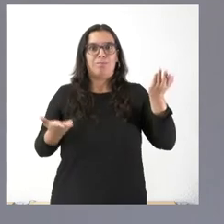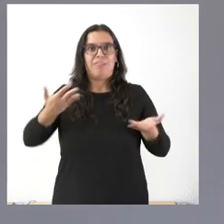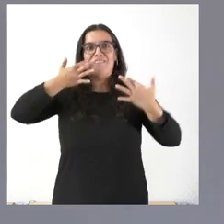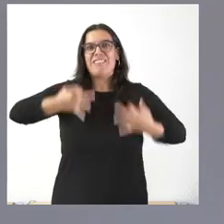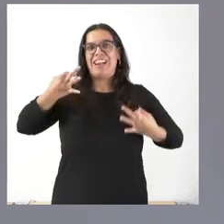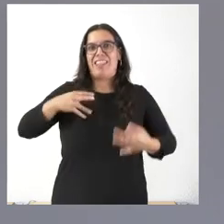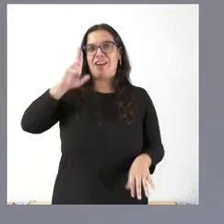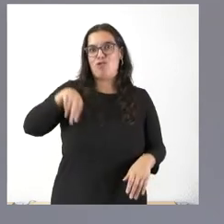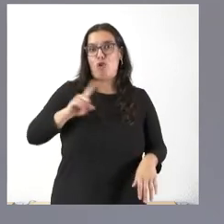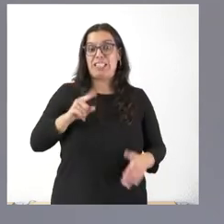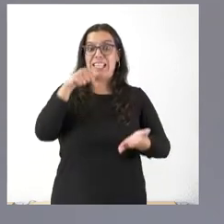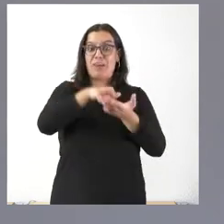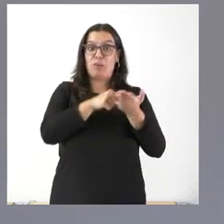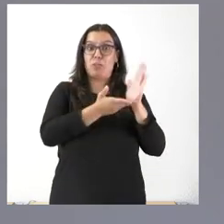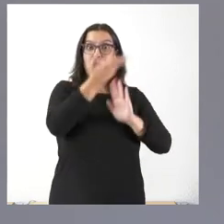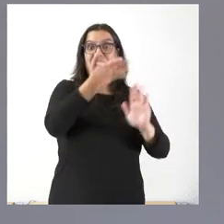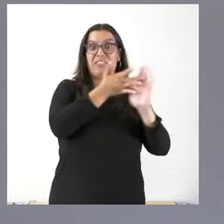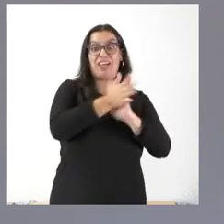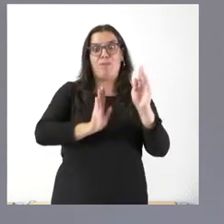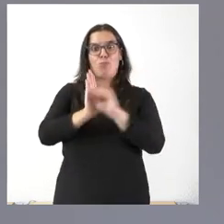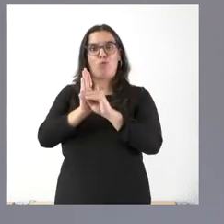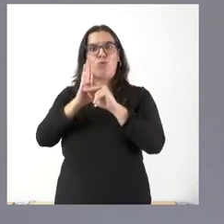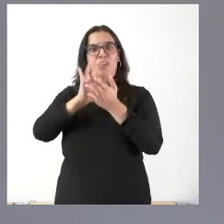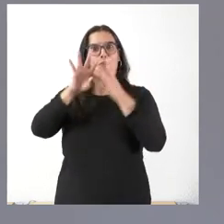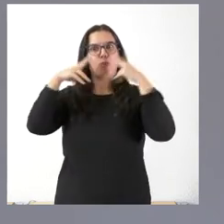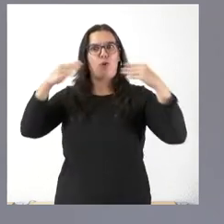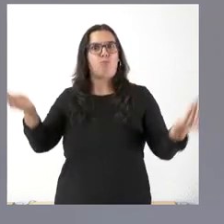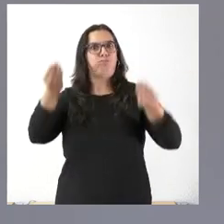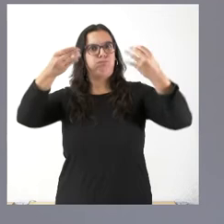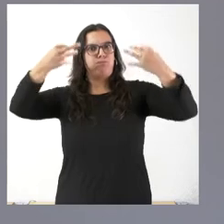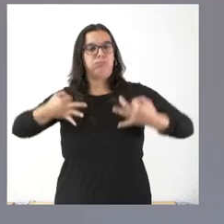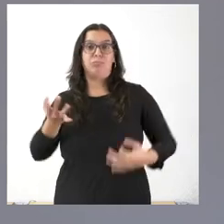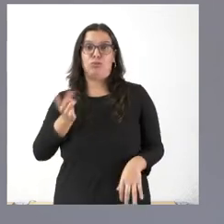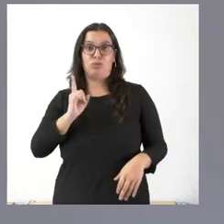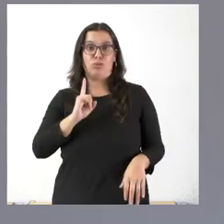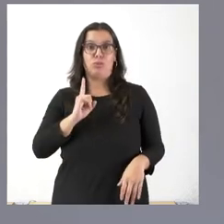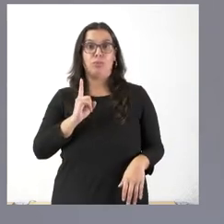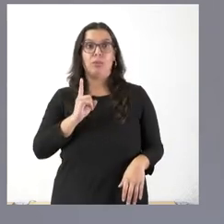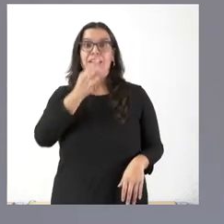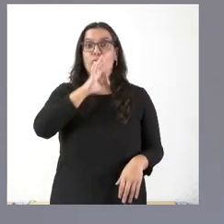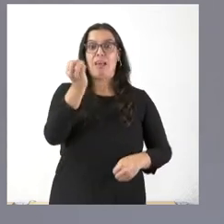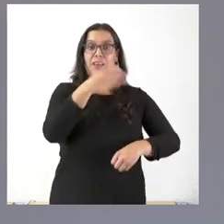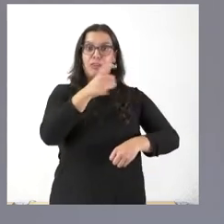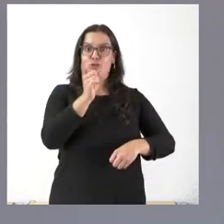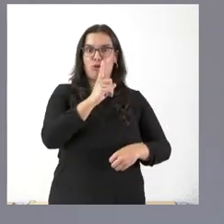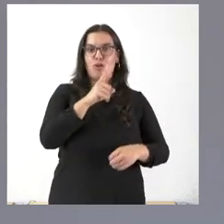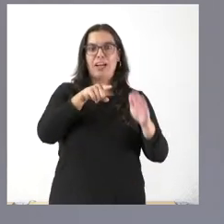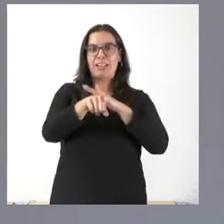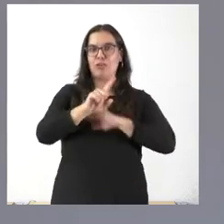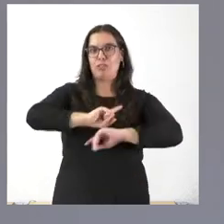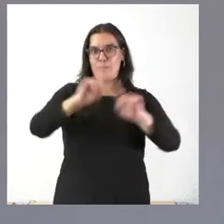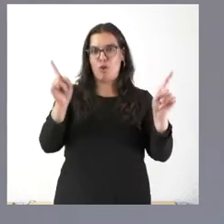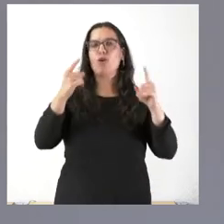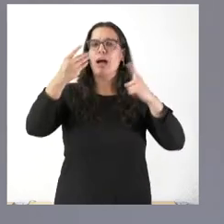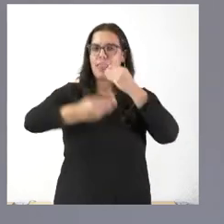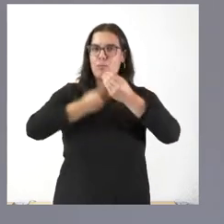que por subir impuestos estemos necesariamente renunciando a ingresos y, por tanto, renunciando a la gestión de los servicios públicos. Primero, porque